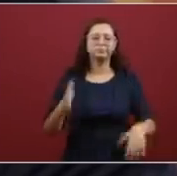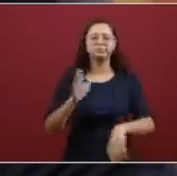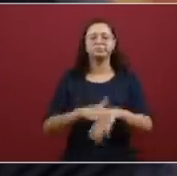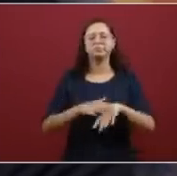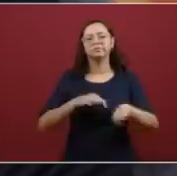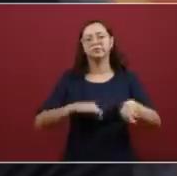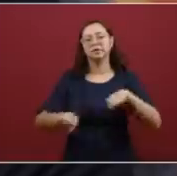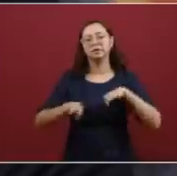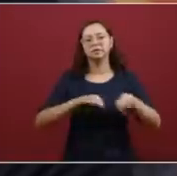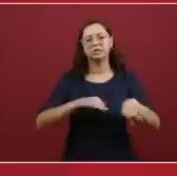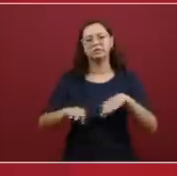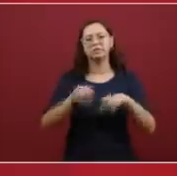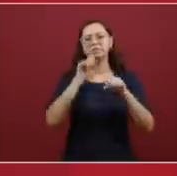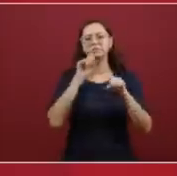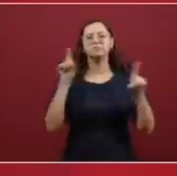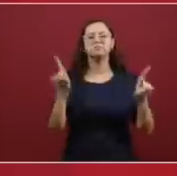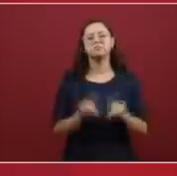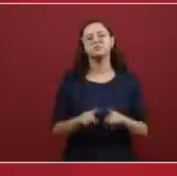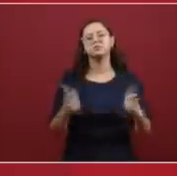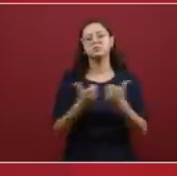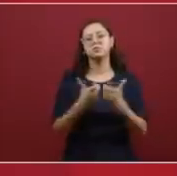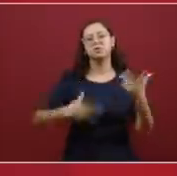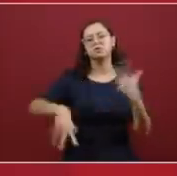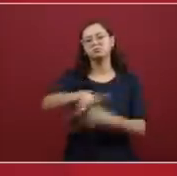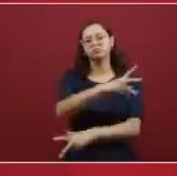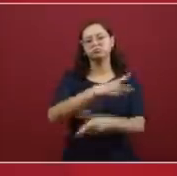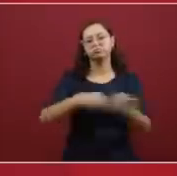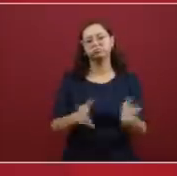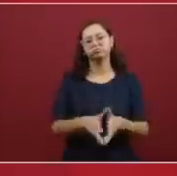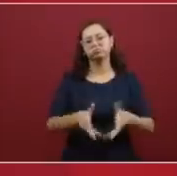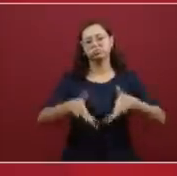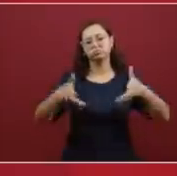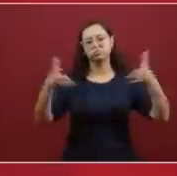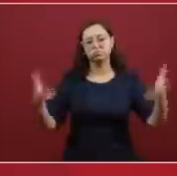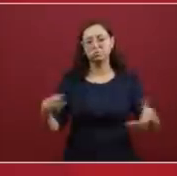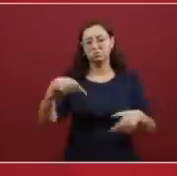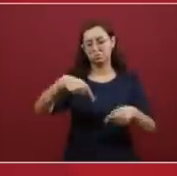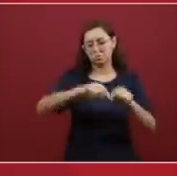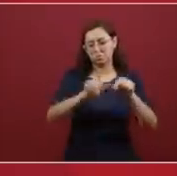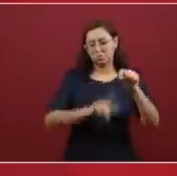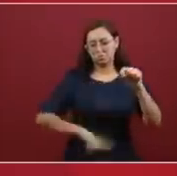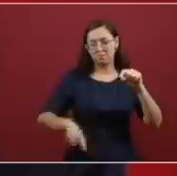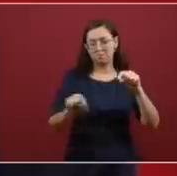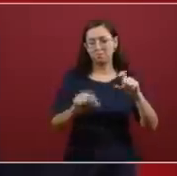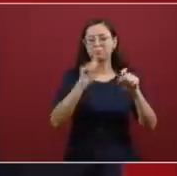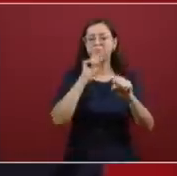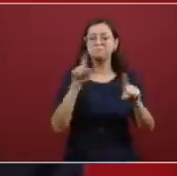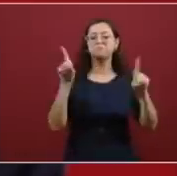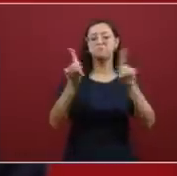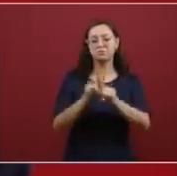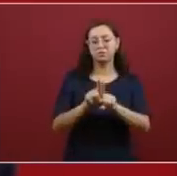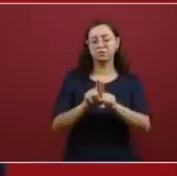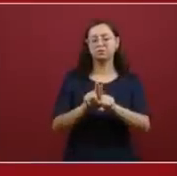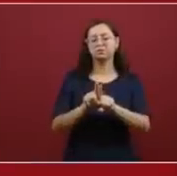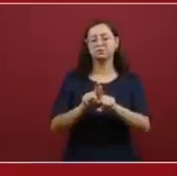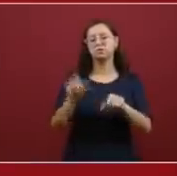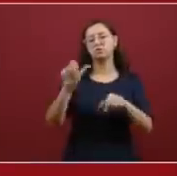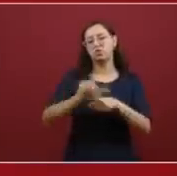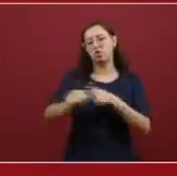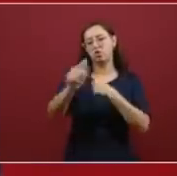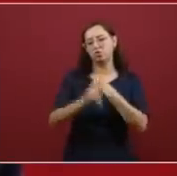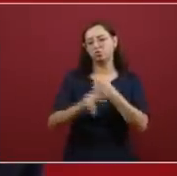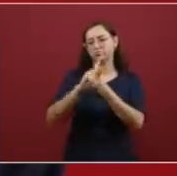se impulse el crecimiento económico, no solo de México, sino también de los